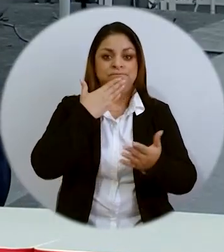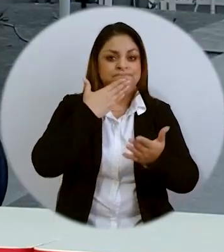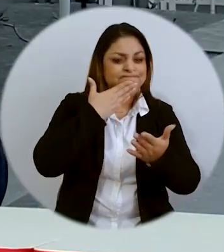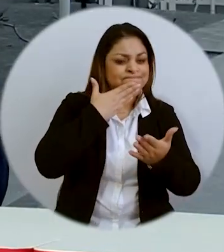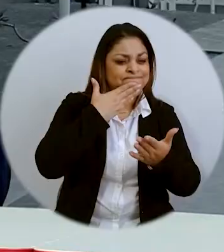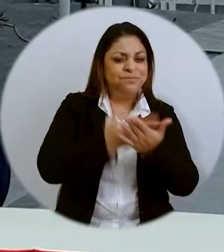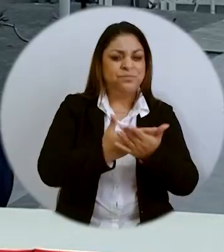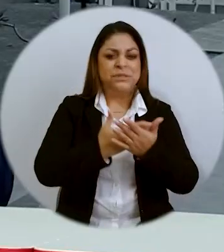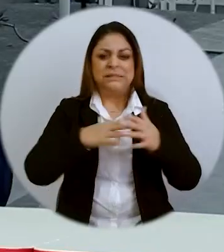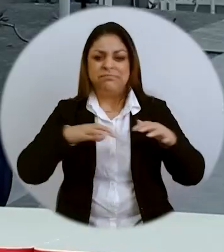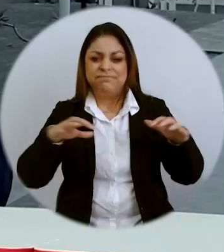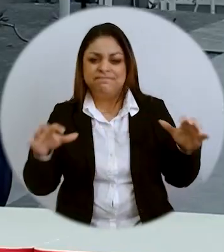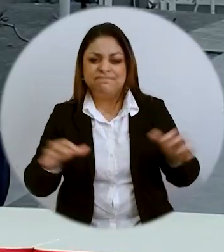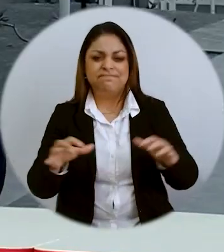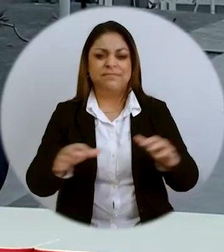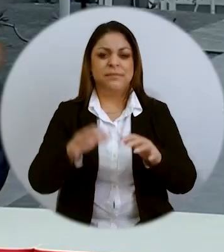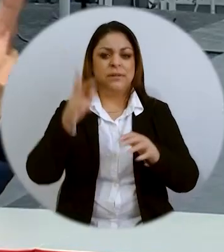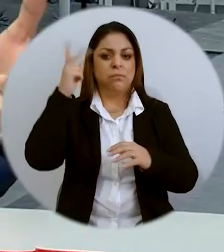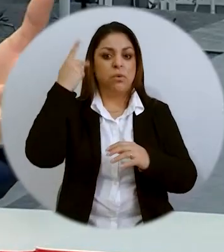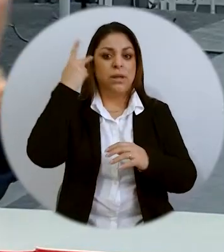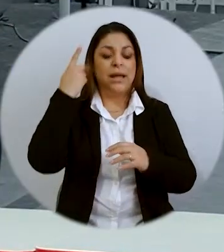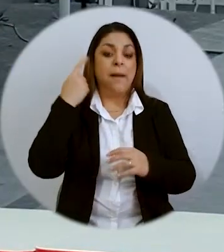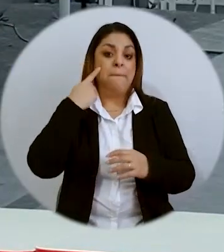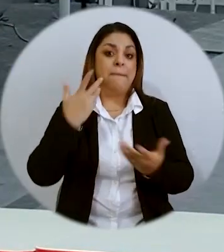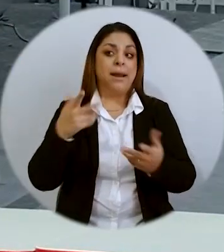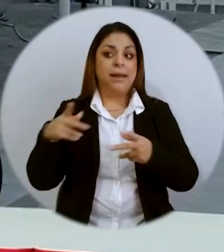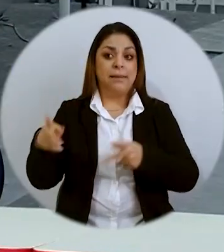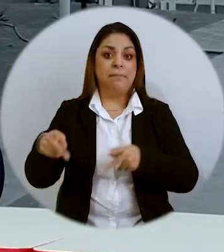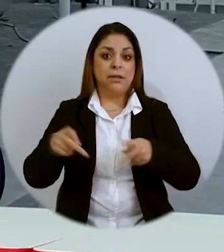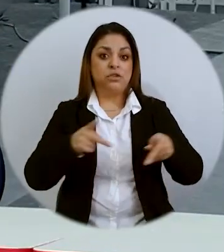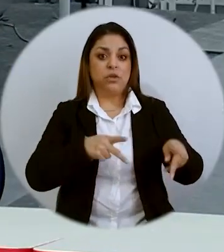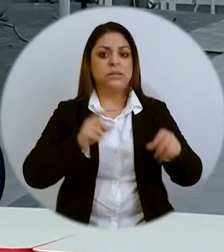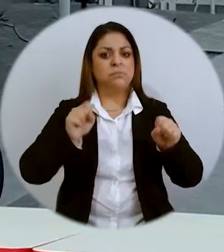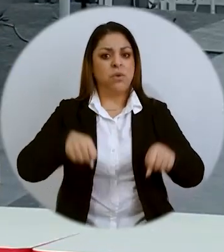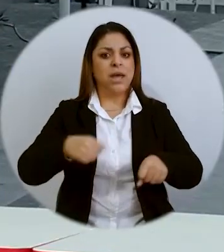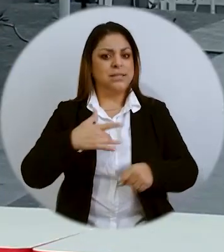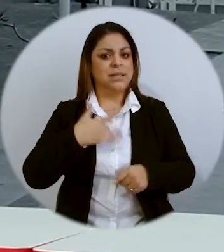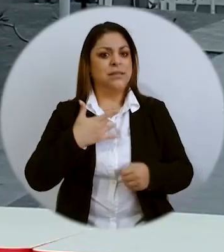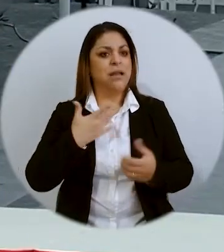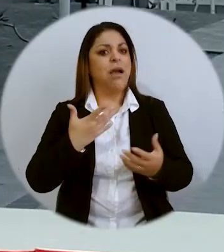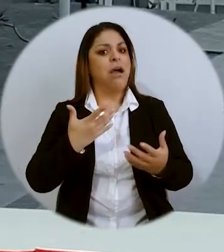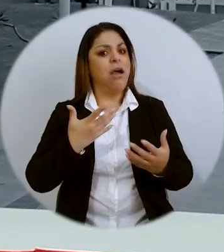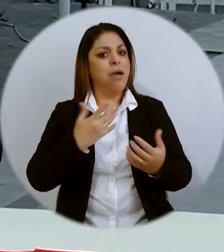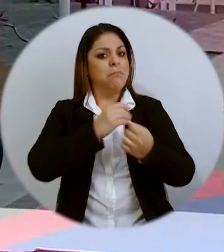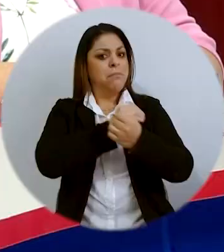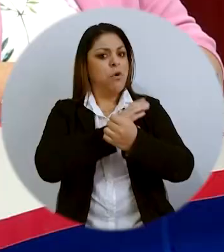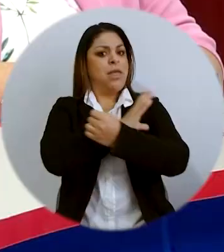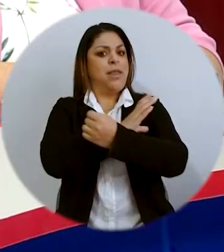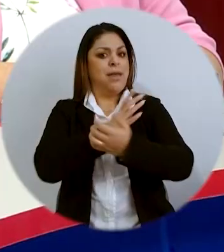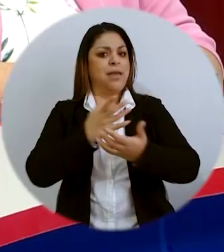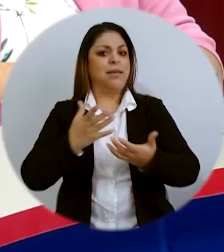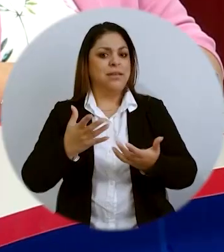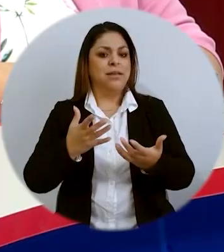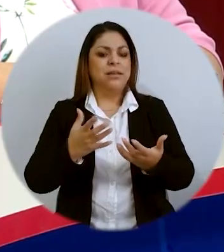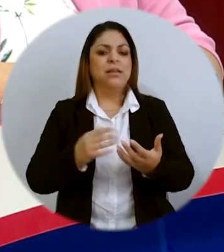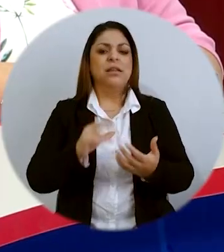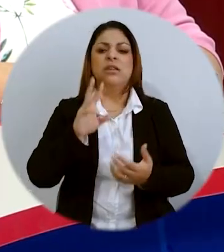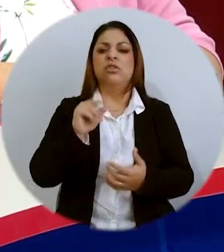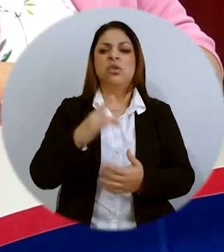bastante proactiva para hacer que las personas también puedan empoderarse de